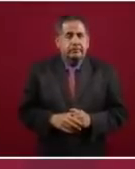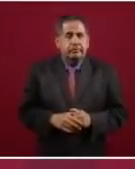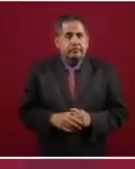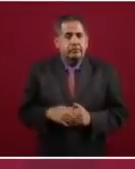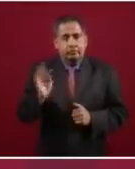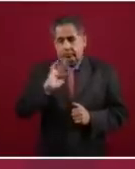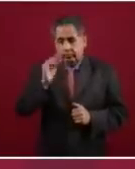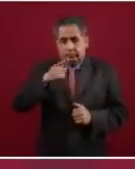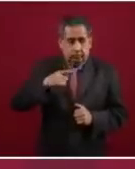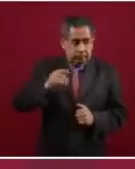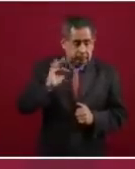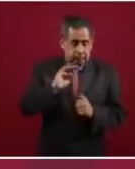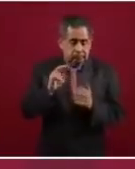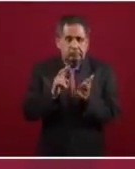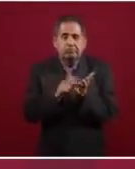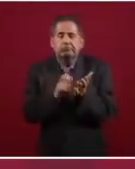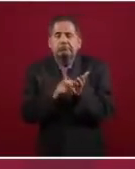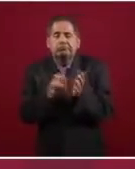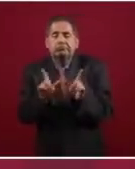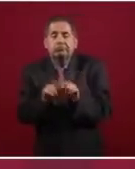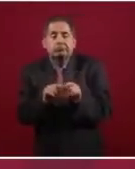se hubiese modificado nada más